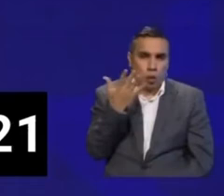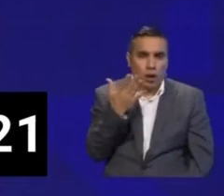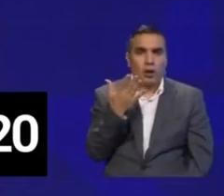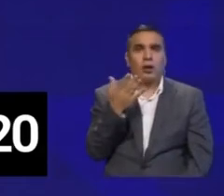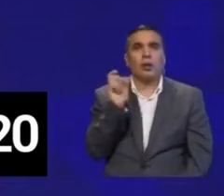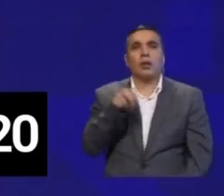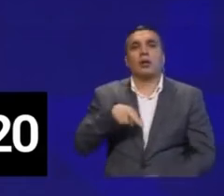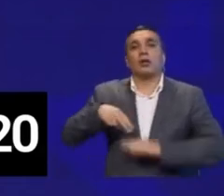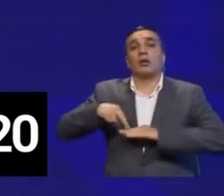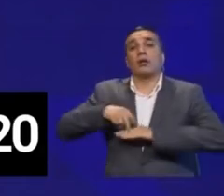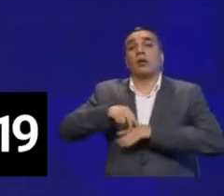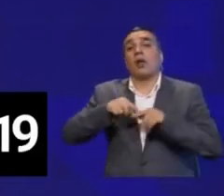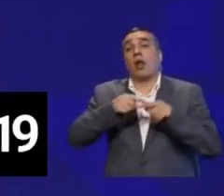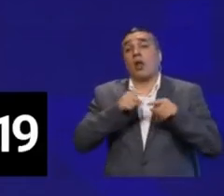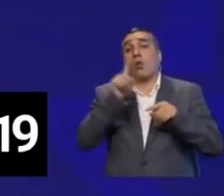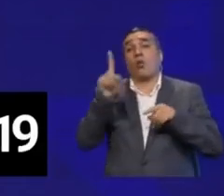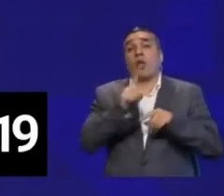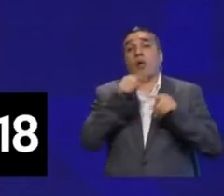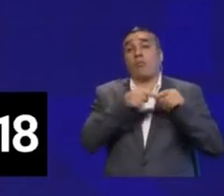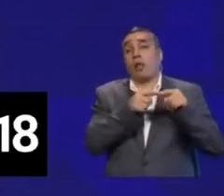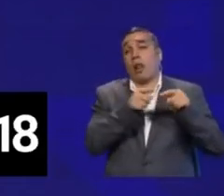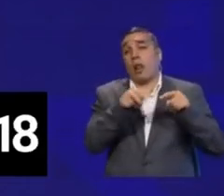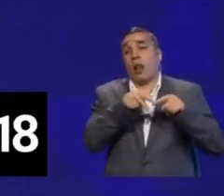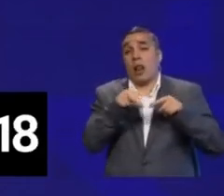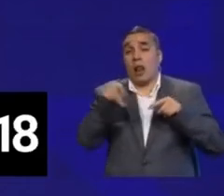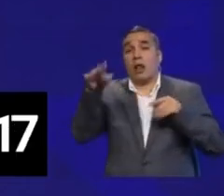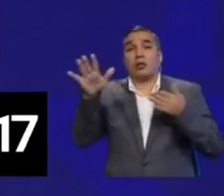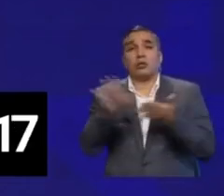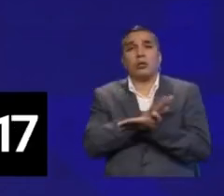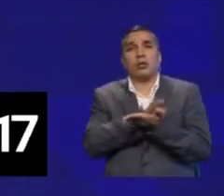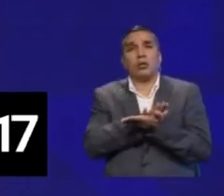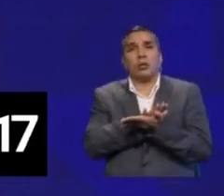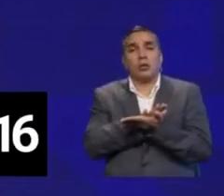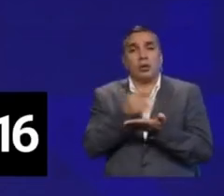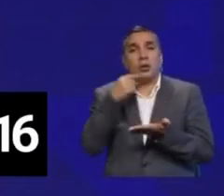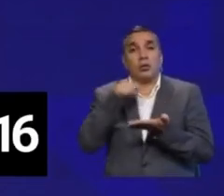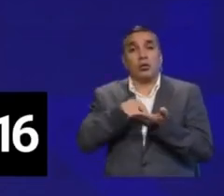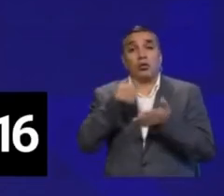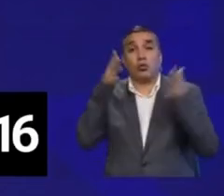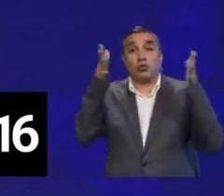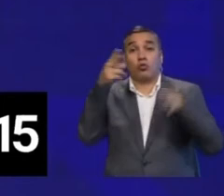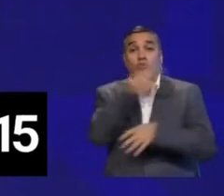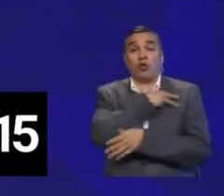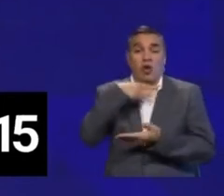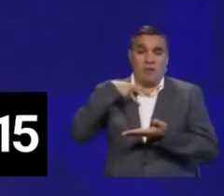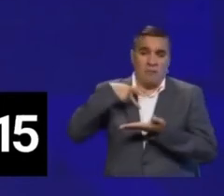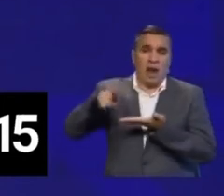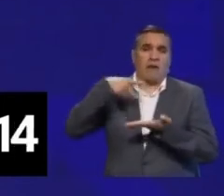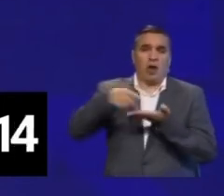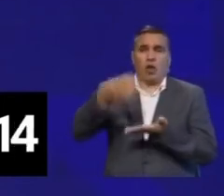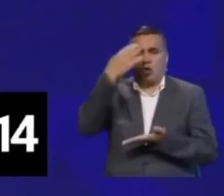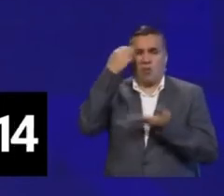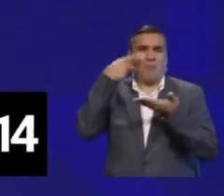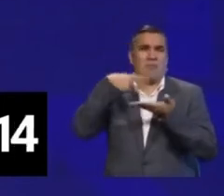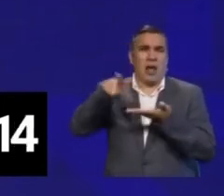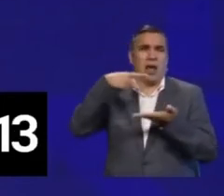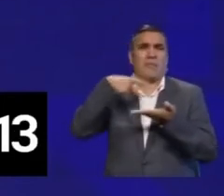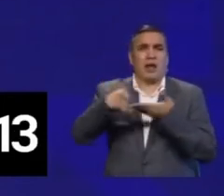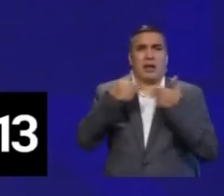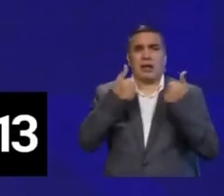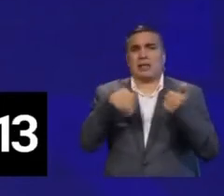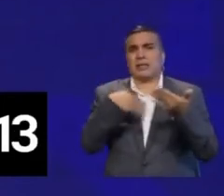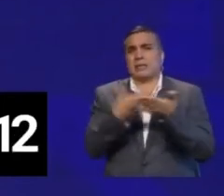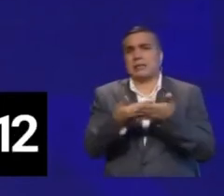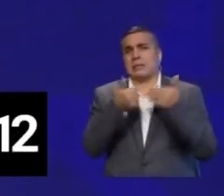debe caminar una hora a la escuela, por más que el Estado invierta en educación y haga